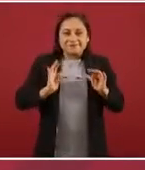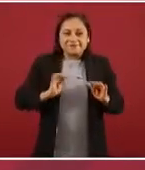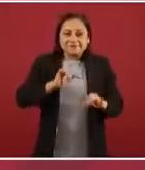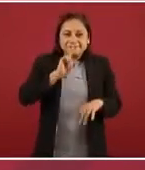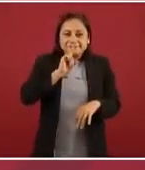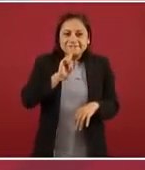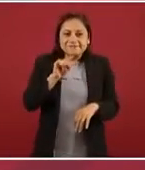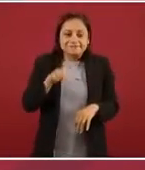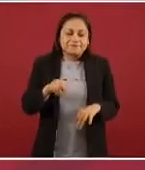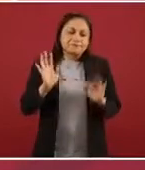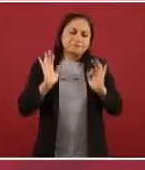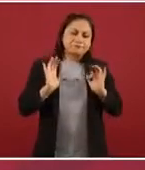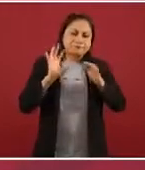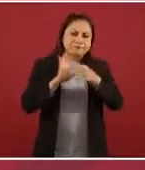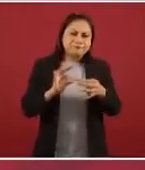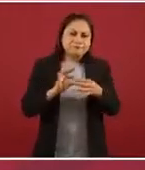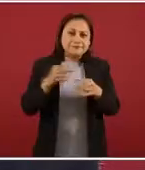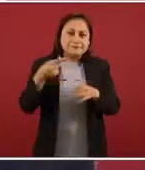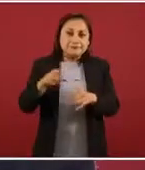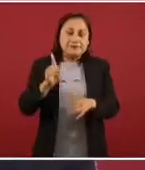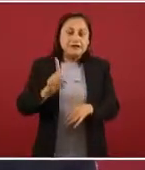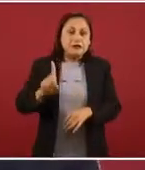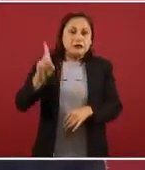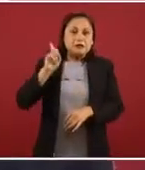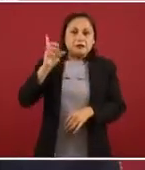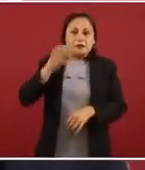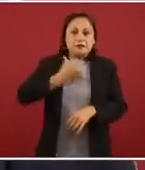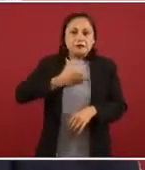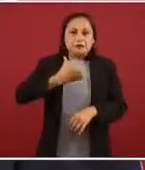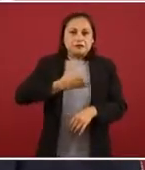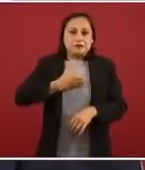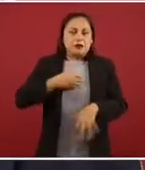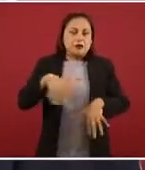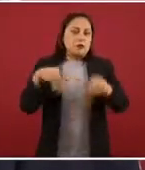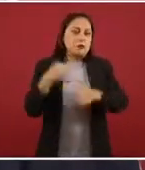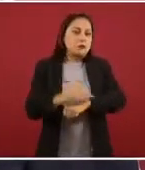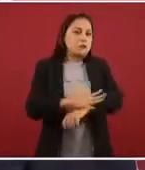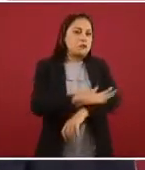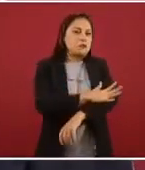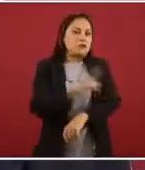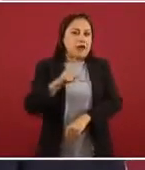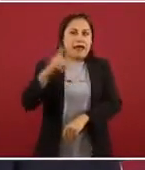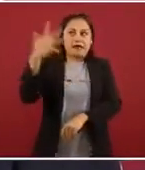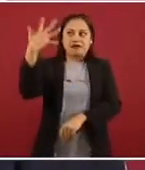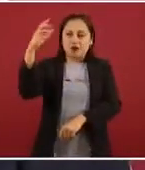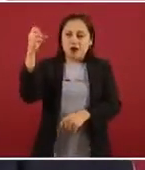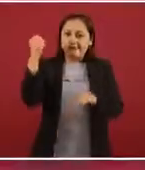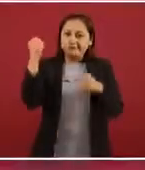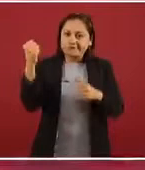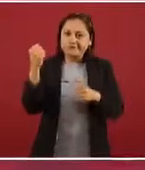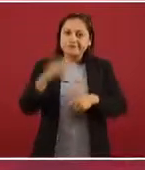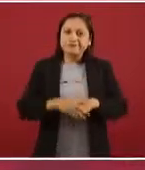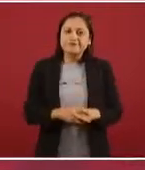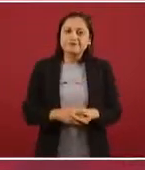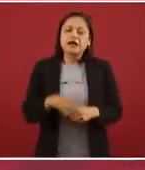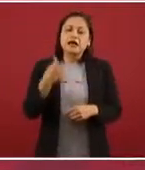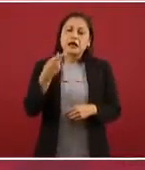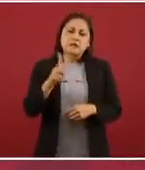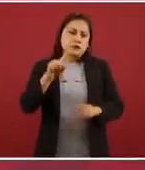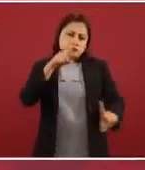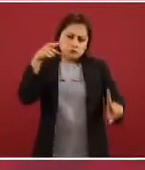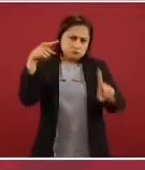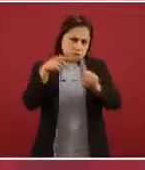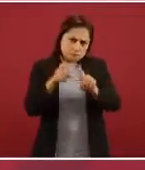sí calienta, pues ahí había sol. Entonces, pero ese es el mensaje y